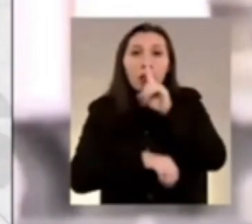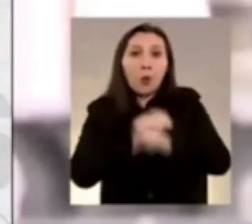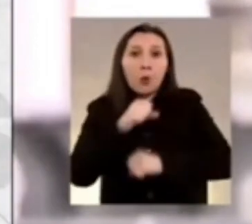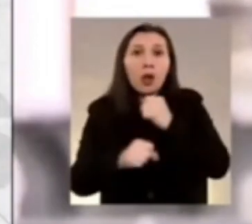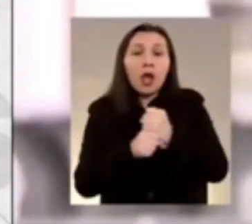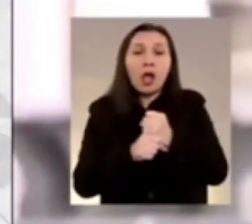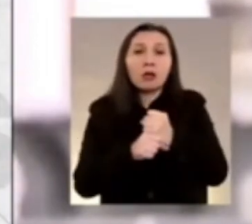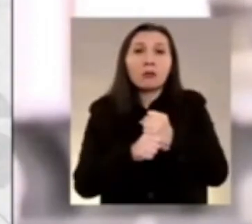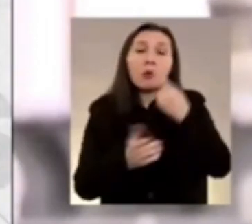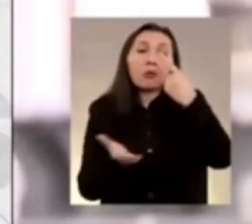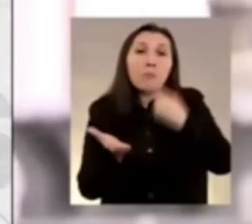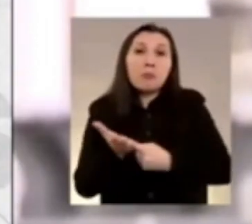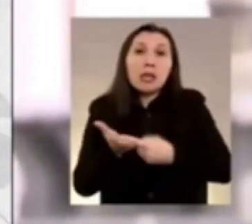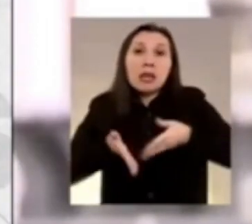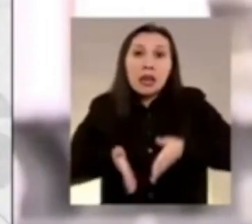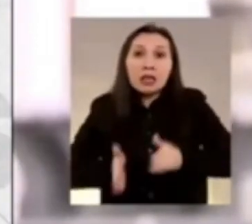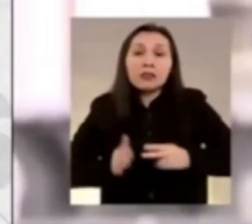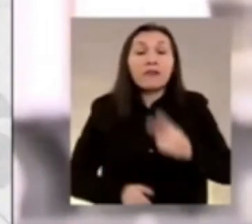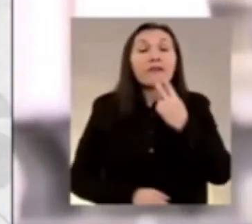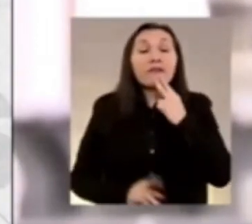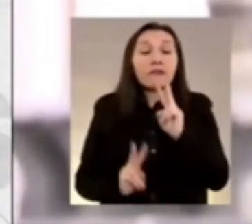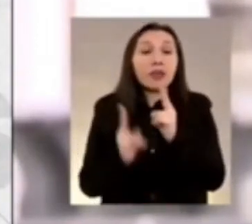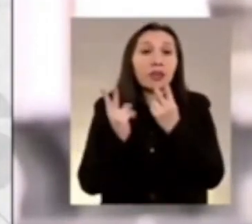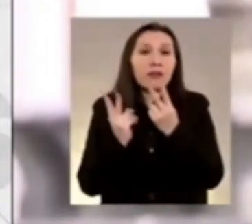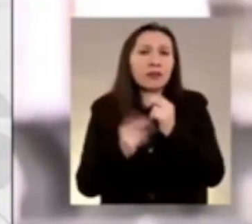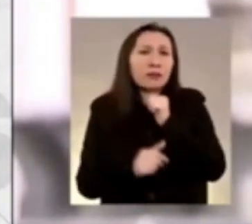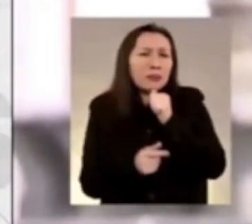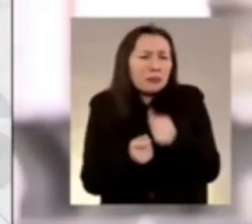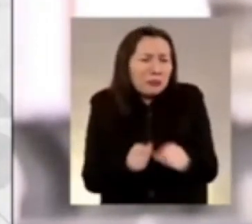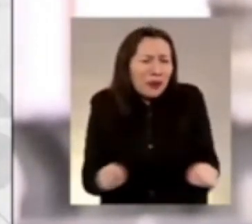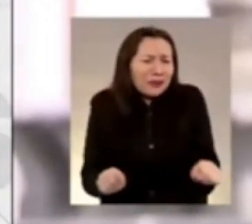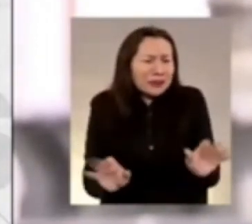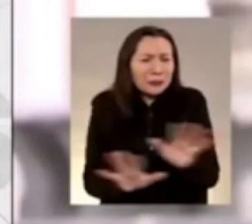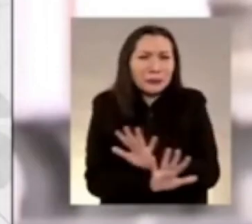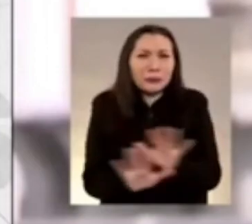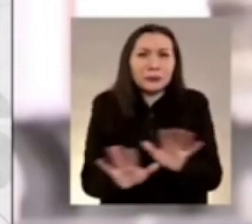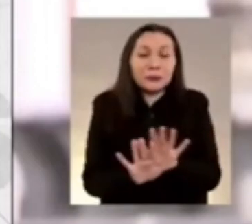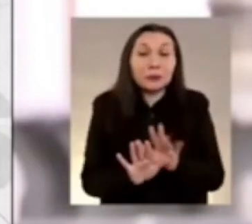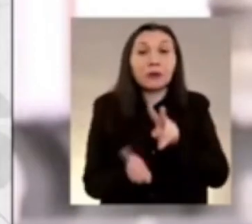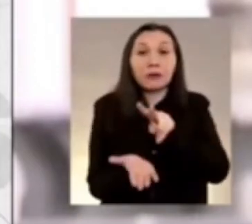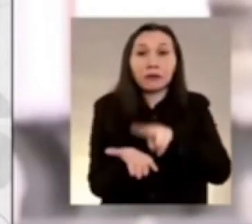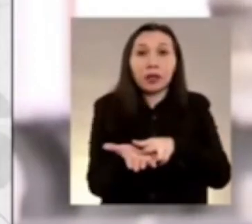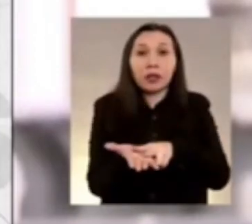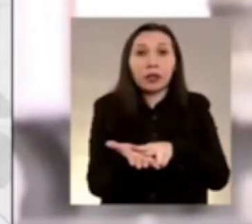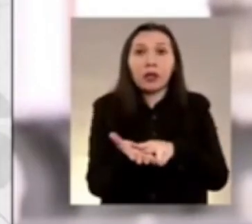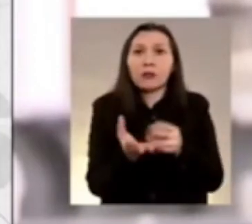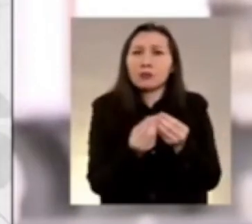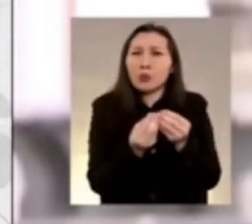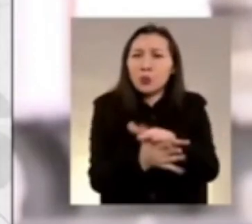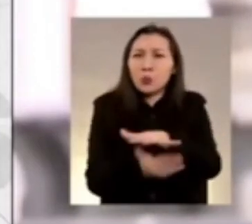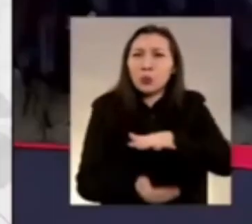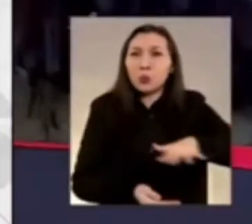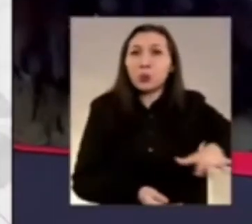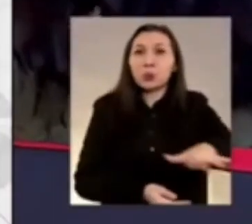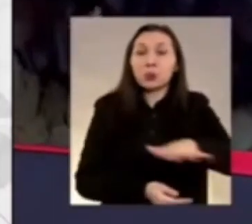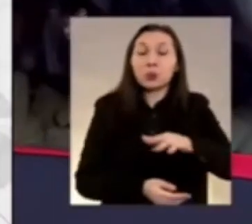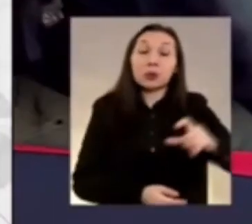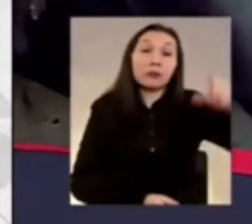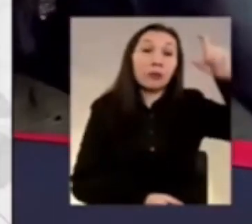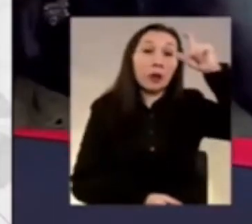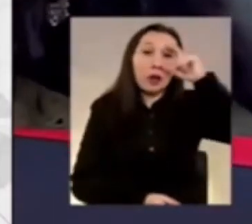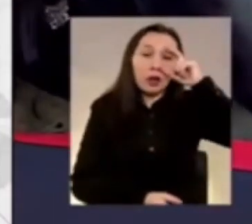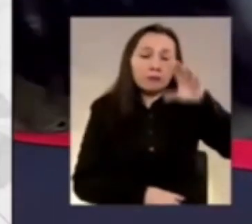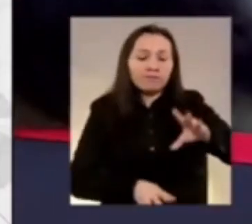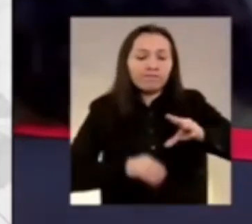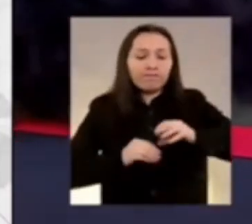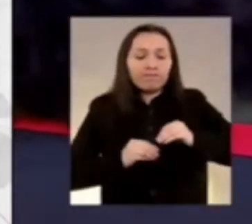año por cada 1000 nacidos vivos. La pobreza era brutal, por cierto, multidimensional. Salvador Allende